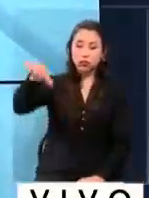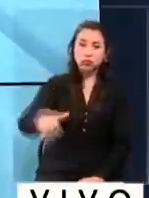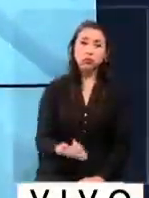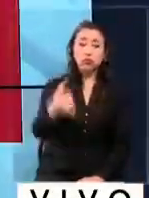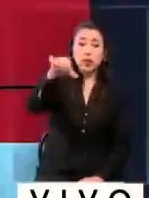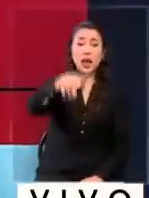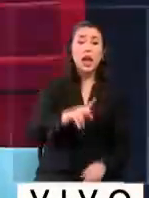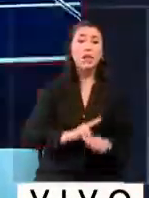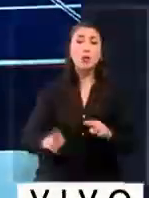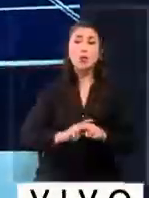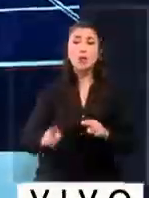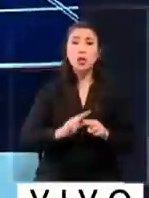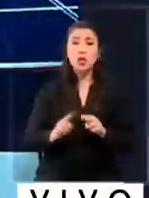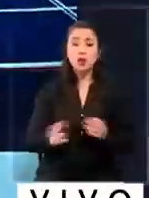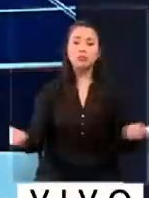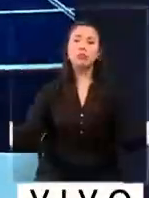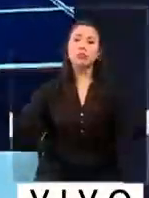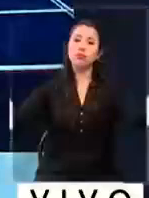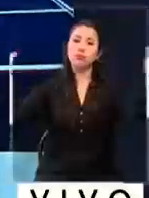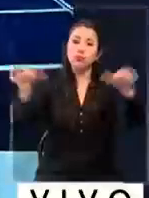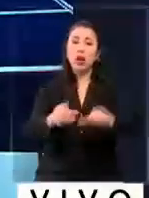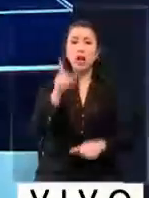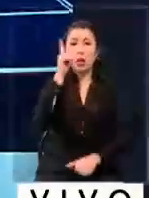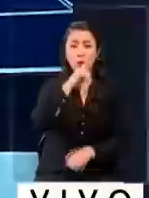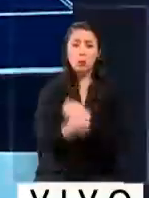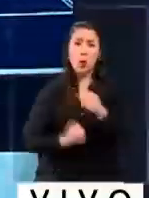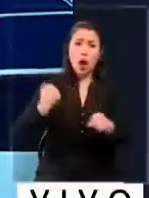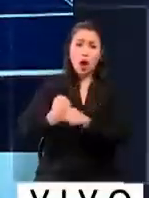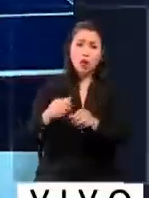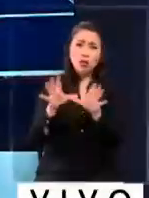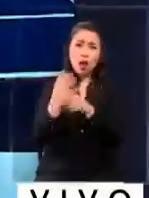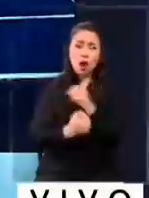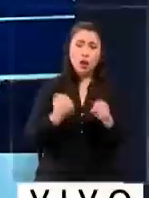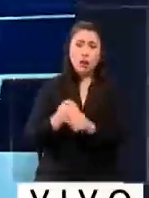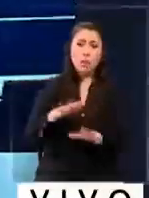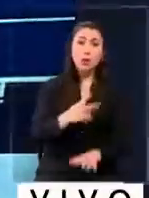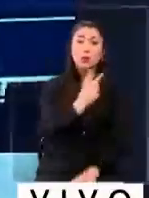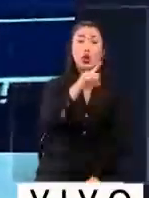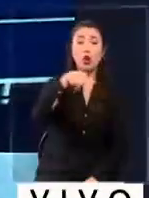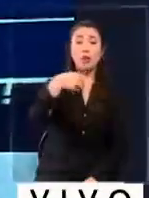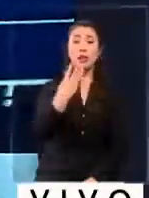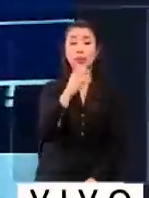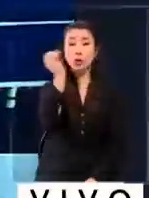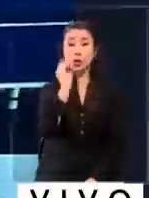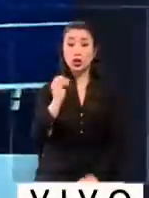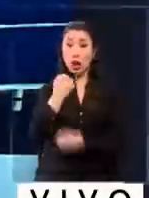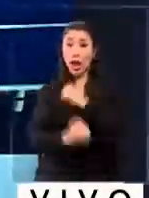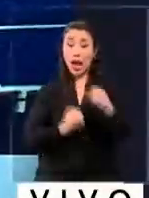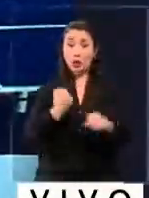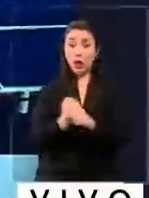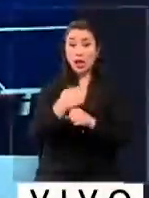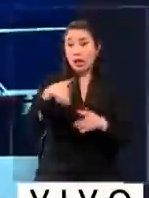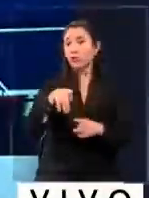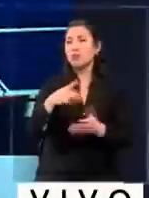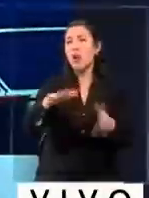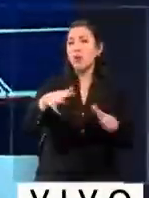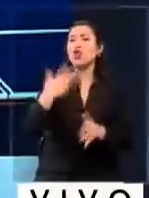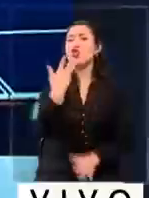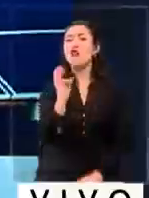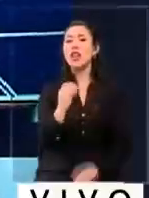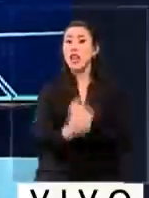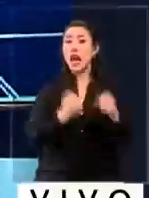productividad se ha desplomado en las últimas décadas de un 2,3 por ciento anual en los años 90 a